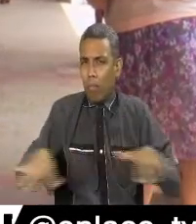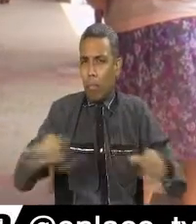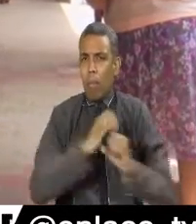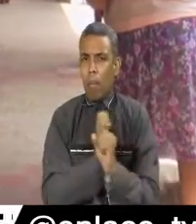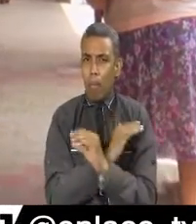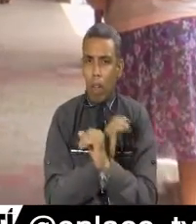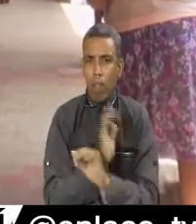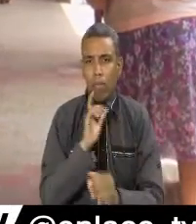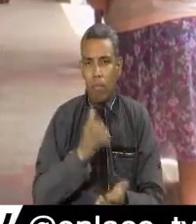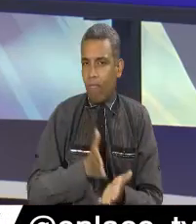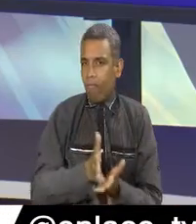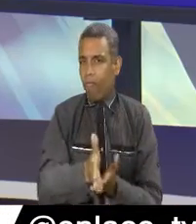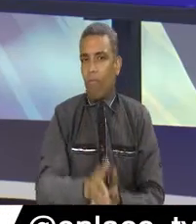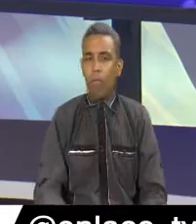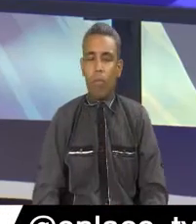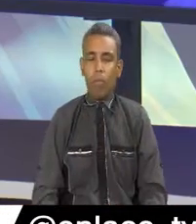Bermeja.